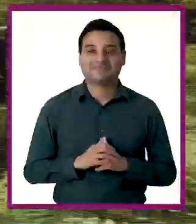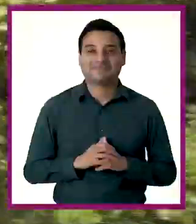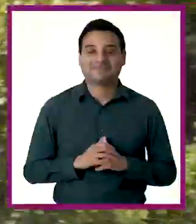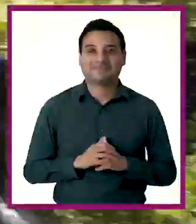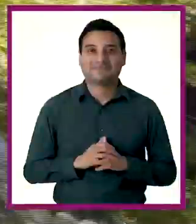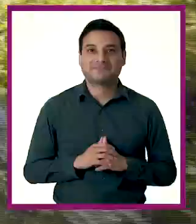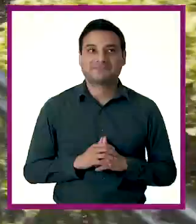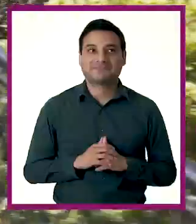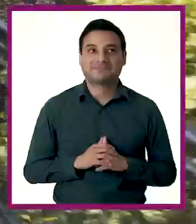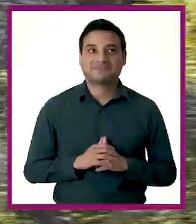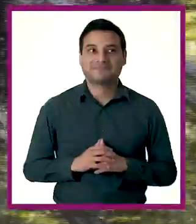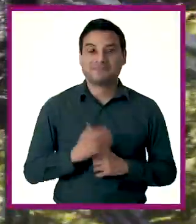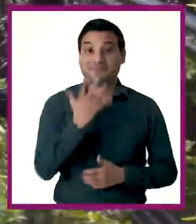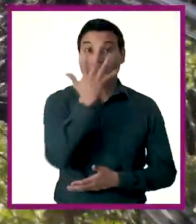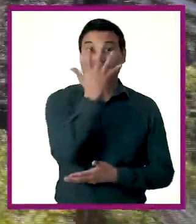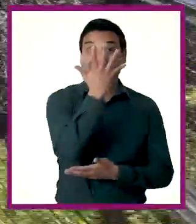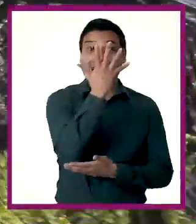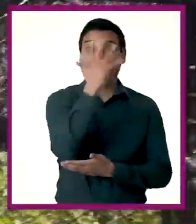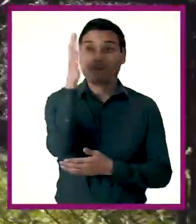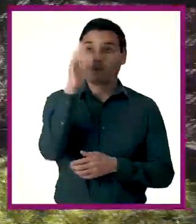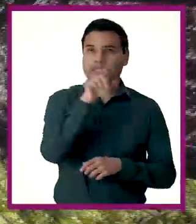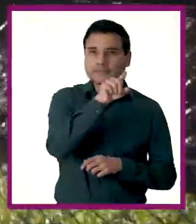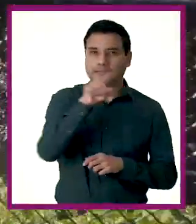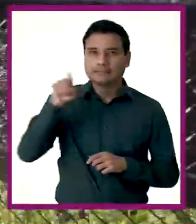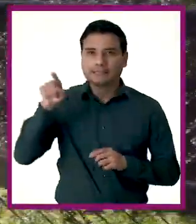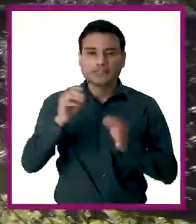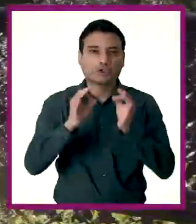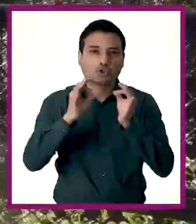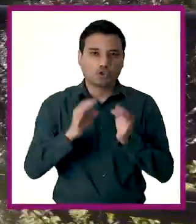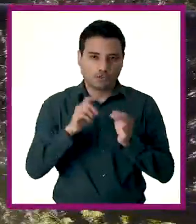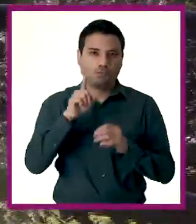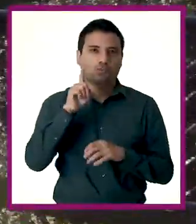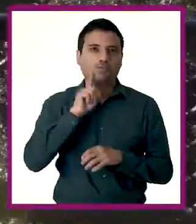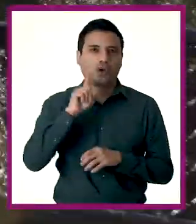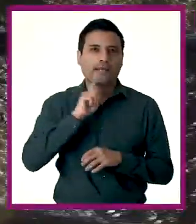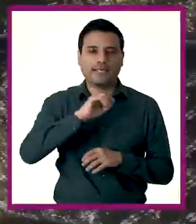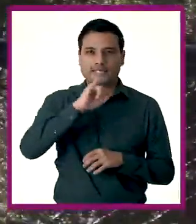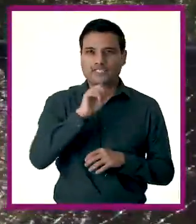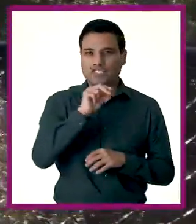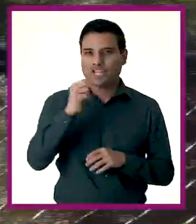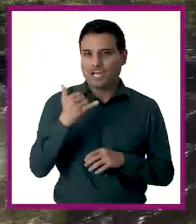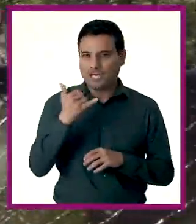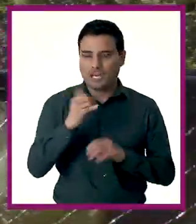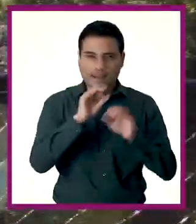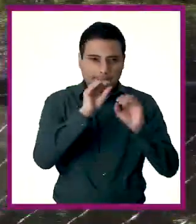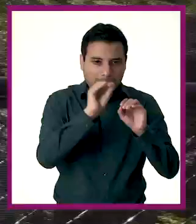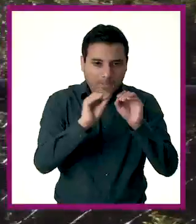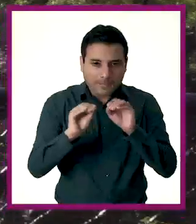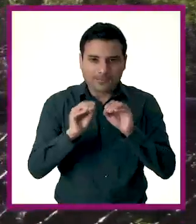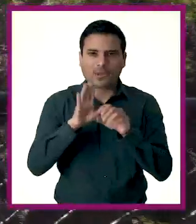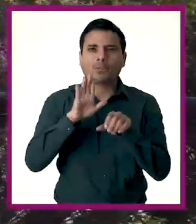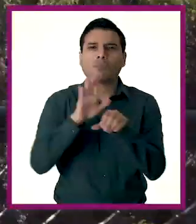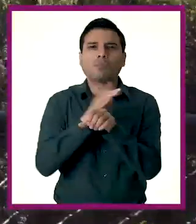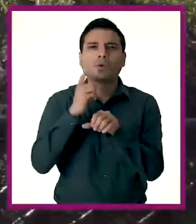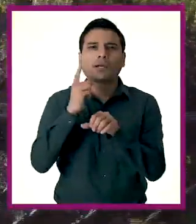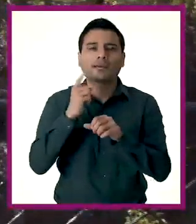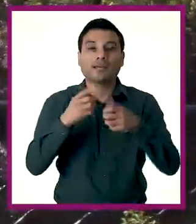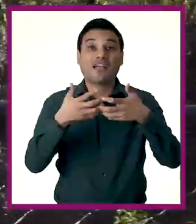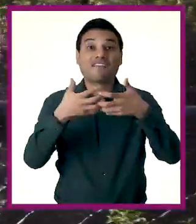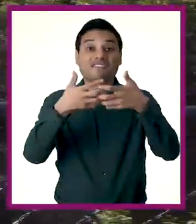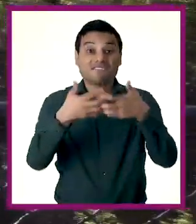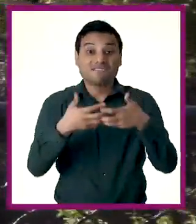Estos árboles que están todo alrededor. Lo sembró la señora Jenny con la intención precisamente de tapar